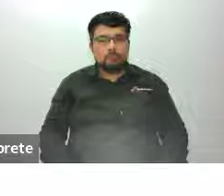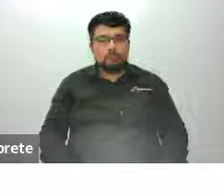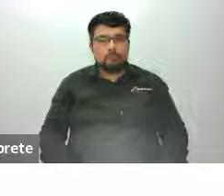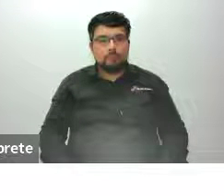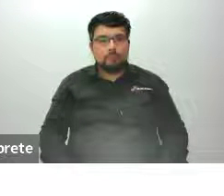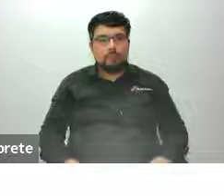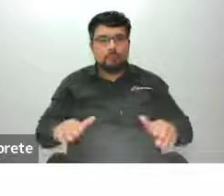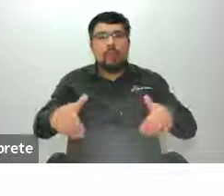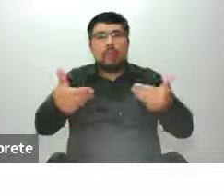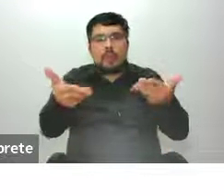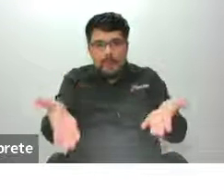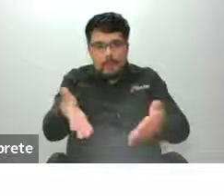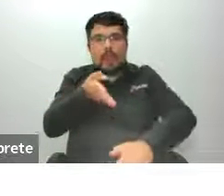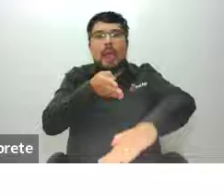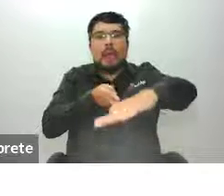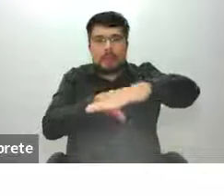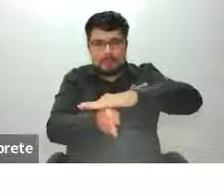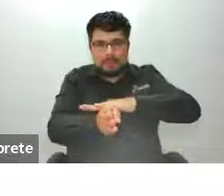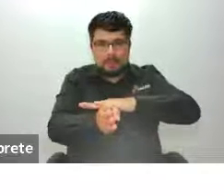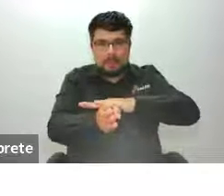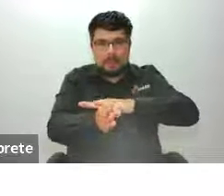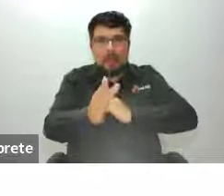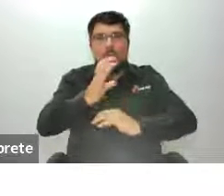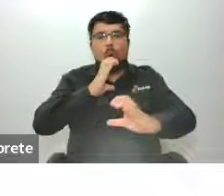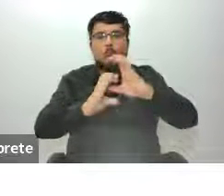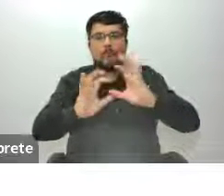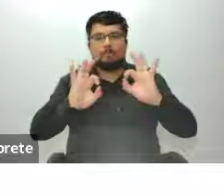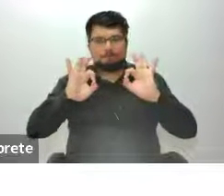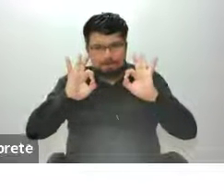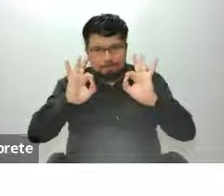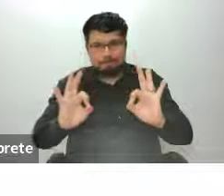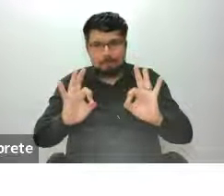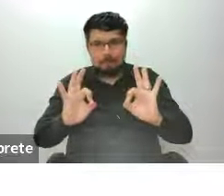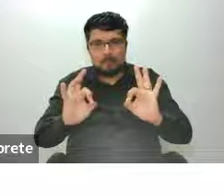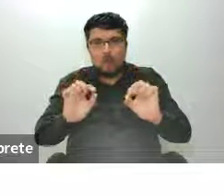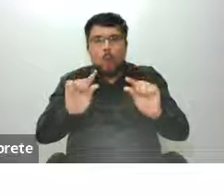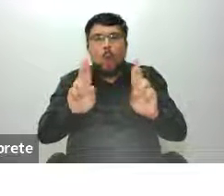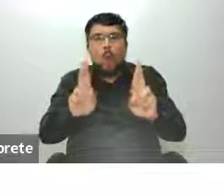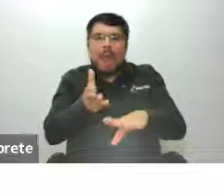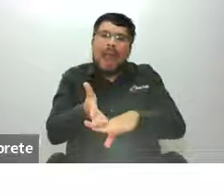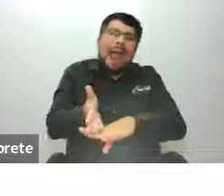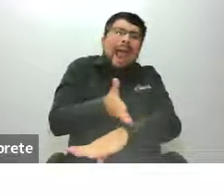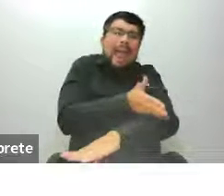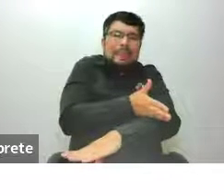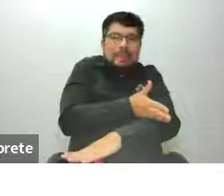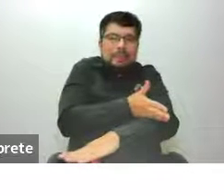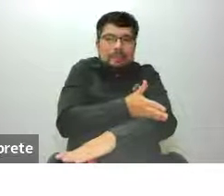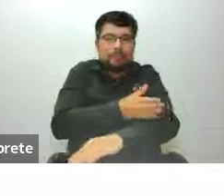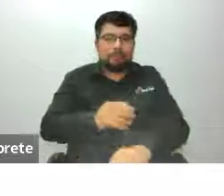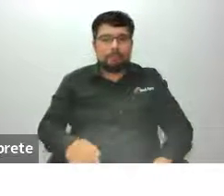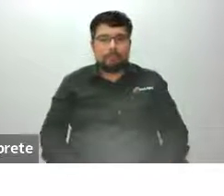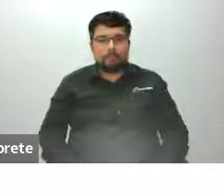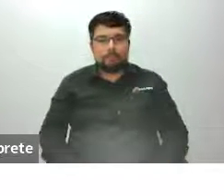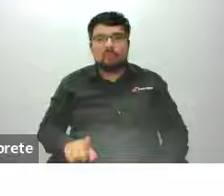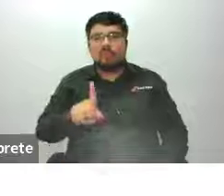proporcionar acceso a la comunicación efectiva lo antes posible, no dejar pasar más el tiempo, ¿no?